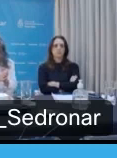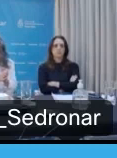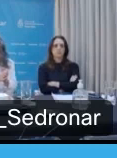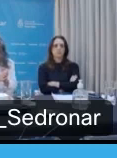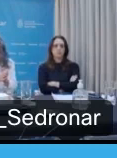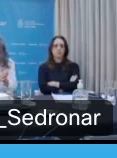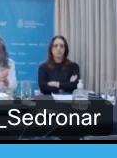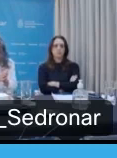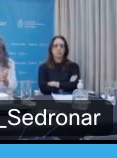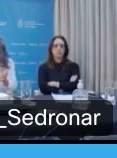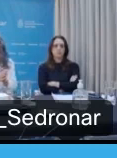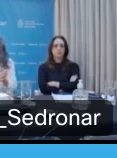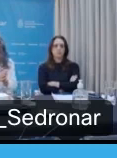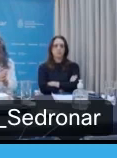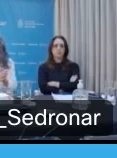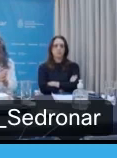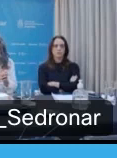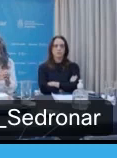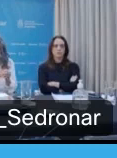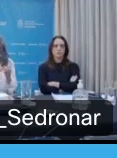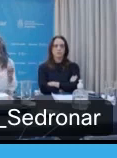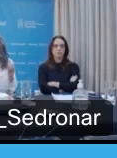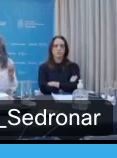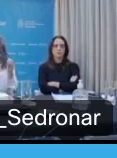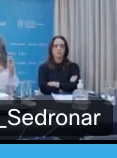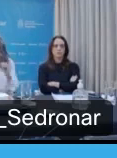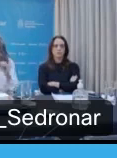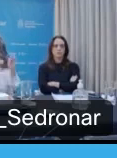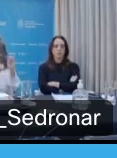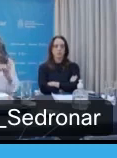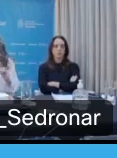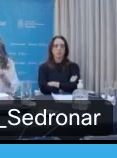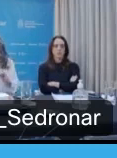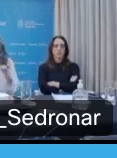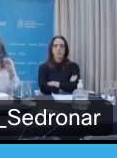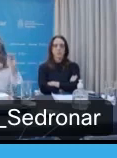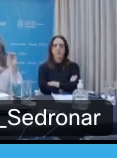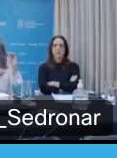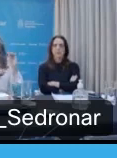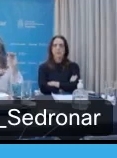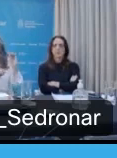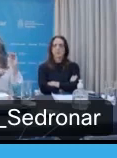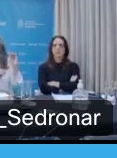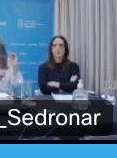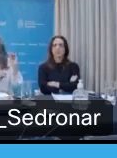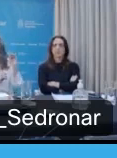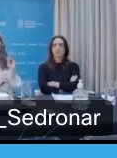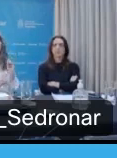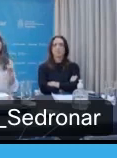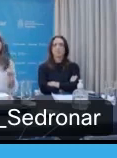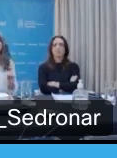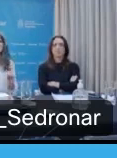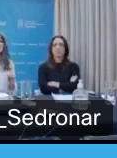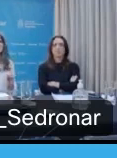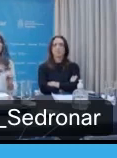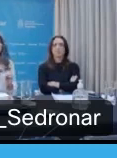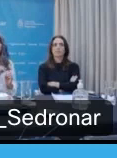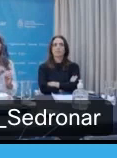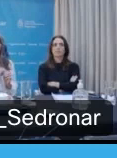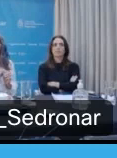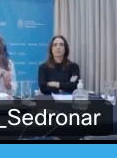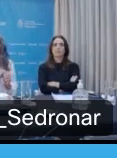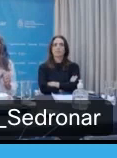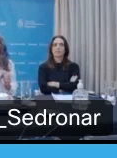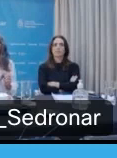Esta asociación que se hace como este personaje de la literatura de Dr. Jekyll y Mr. Hyde, ¿no? Que cuando está bajo los efectos